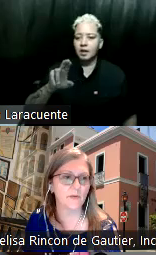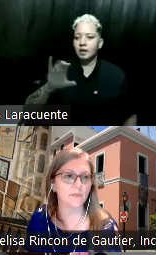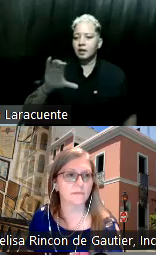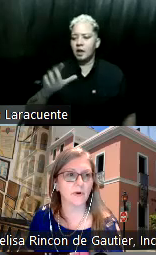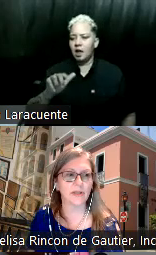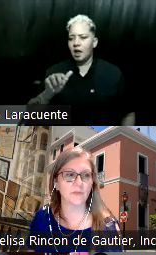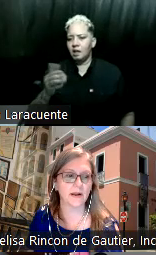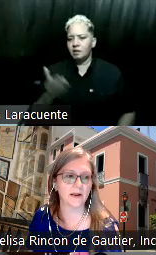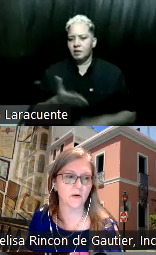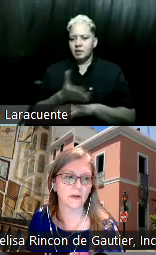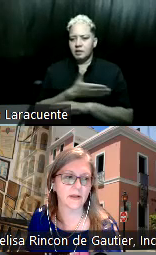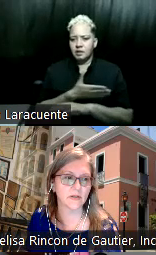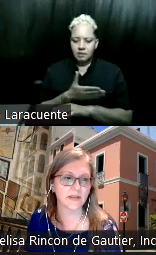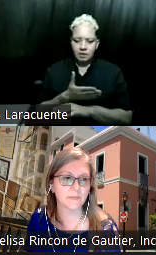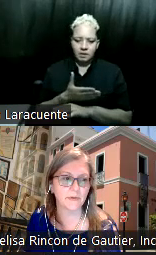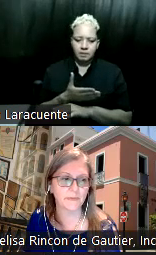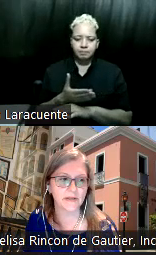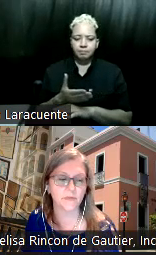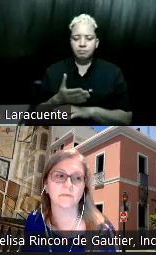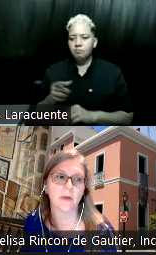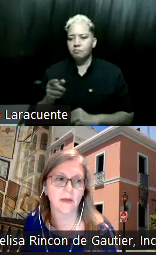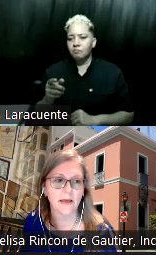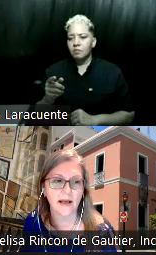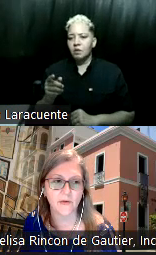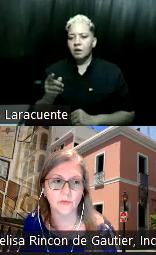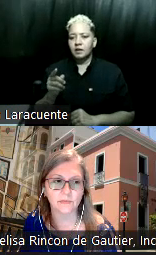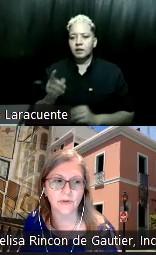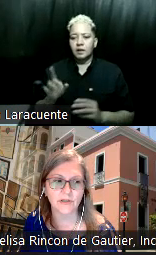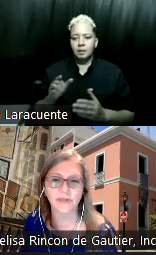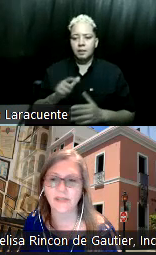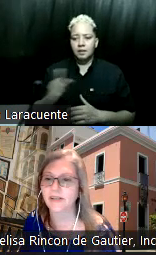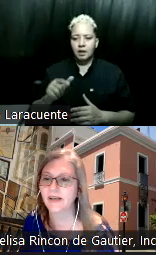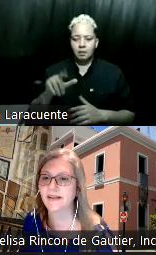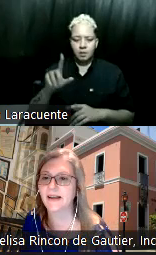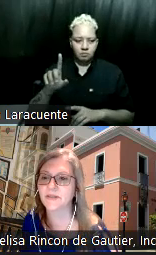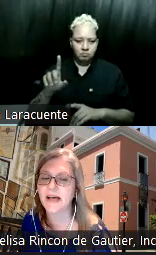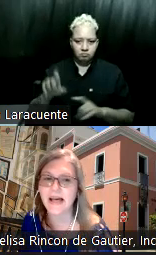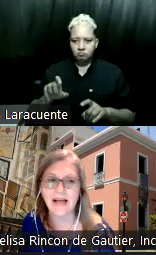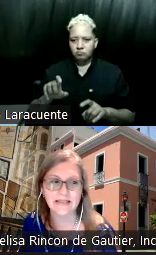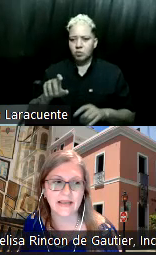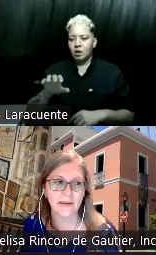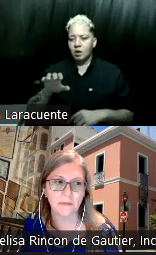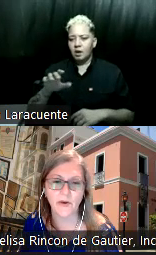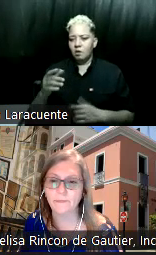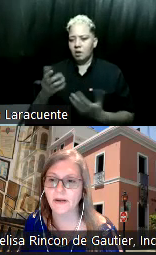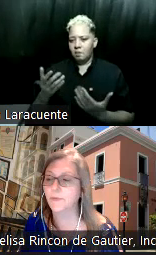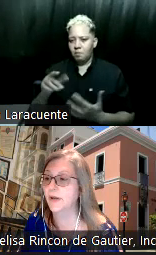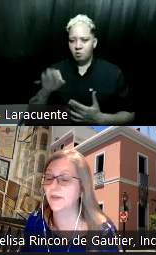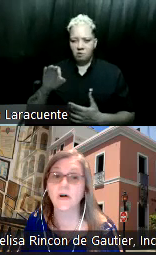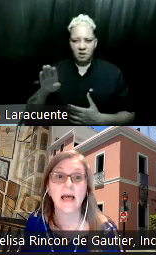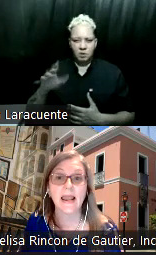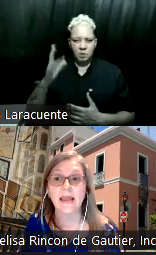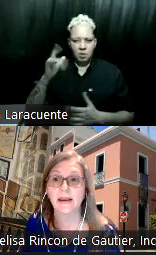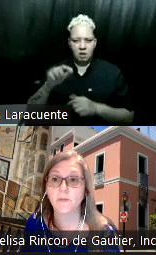que esperar un poquito para que los que nos siguen por Facebook, hay Ujú. unos segunditos de retraso, así que vamos a esperar